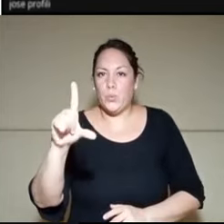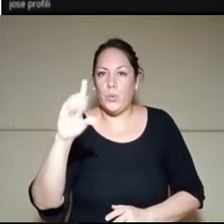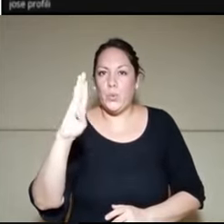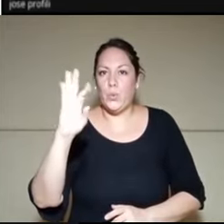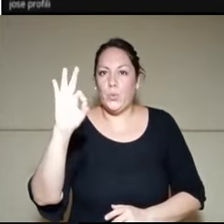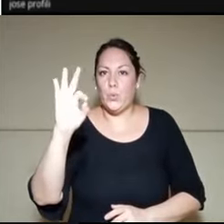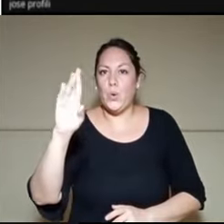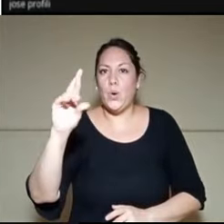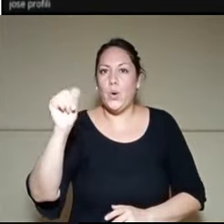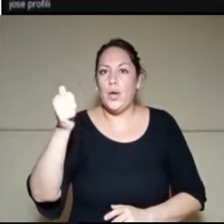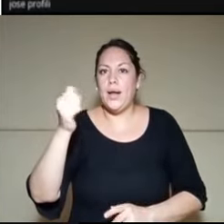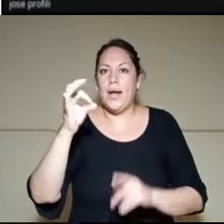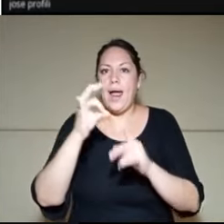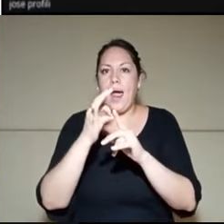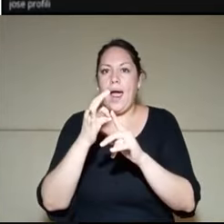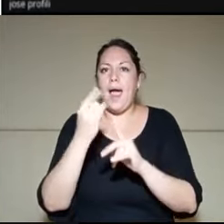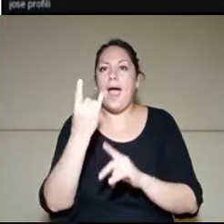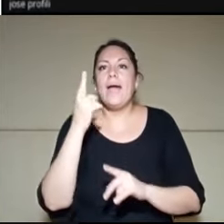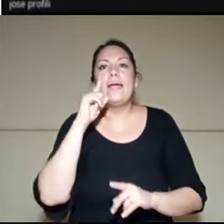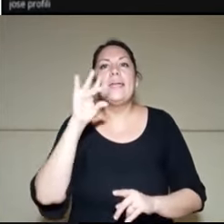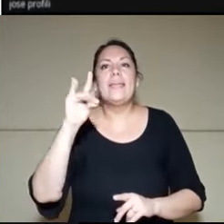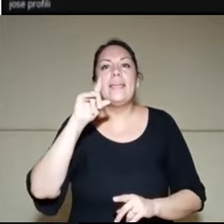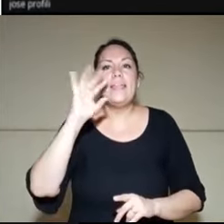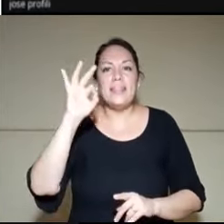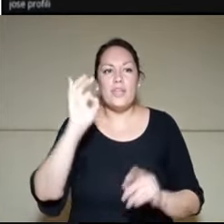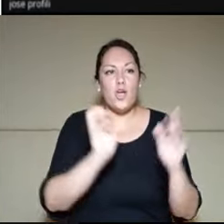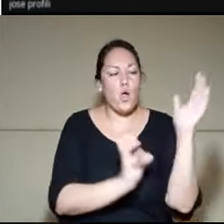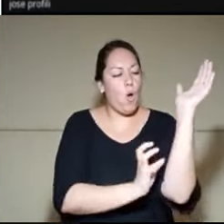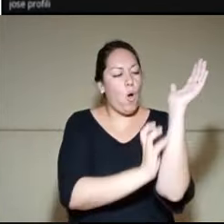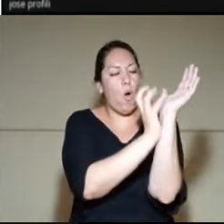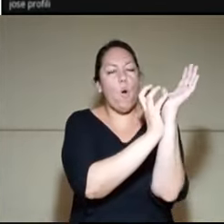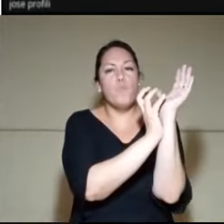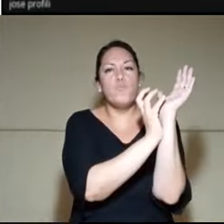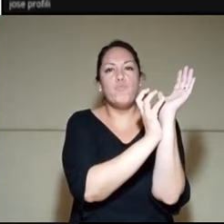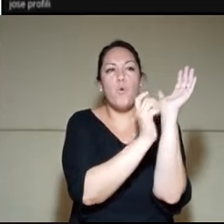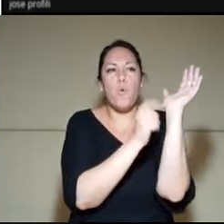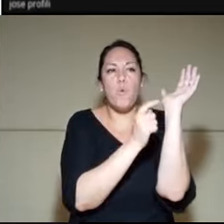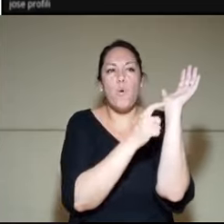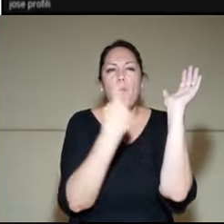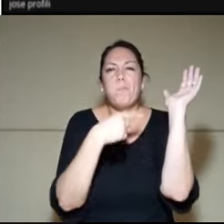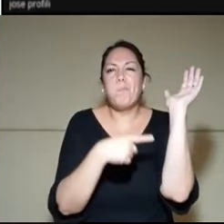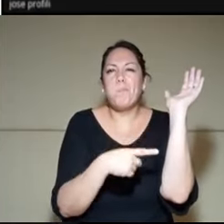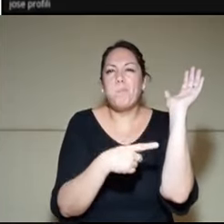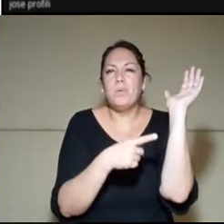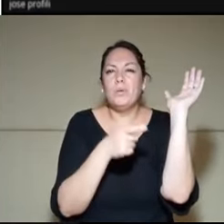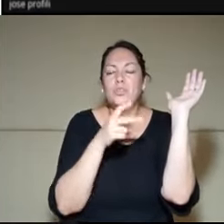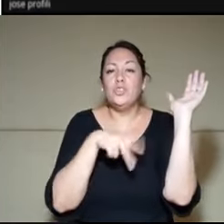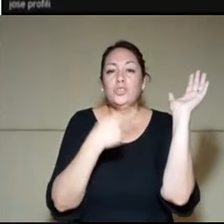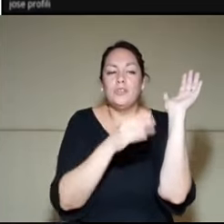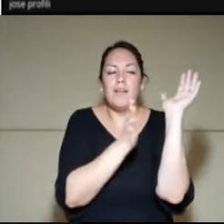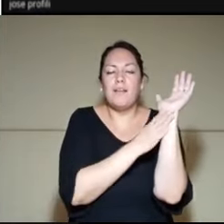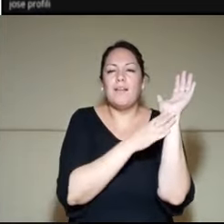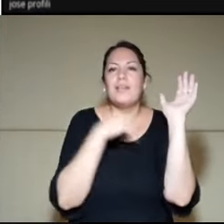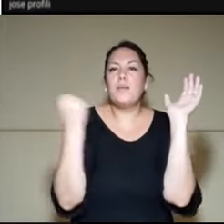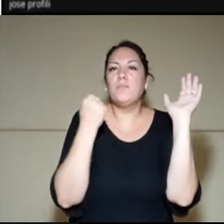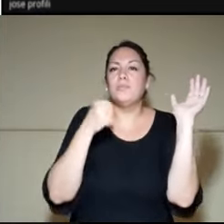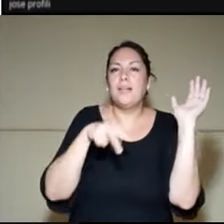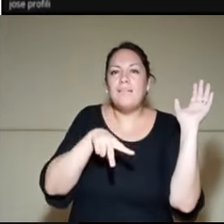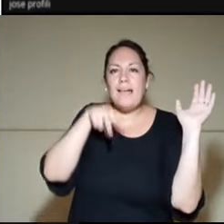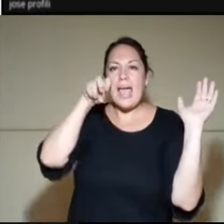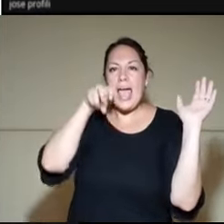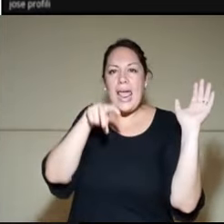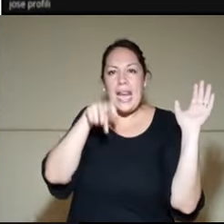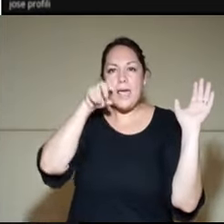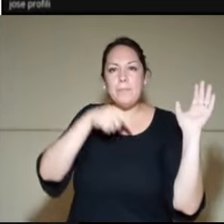raquídeo. Ese bulbo raquídeo es muy importante porque en ese bulbo nosotros tenemos el centro de la respiración,